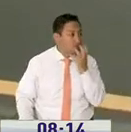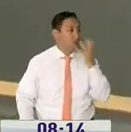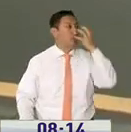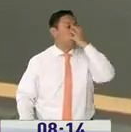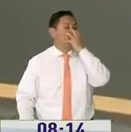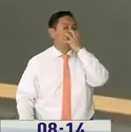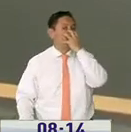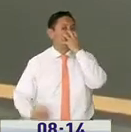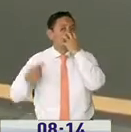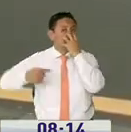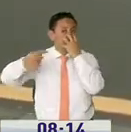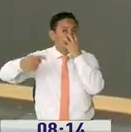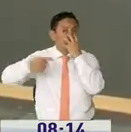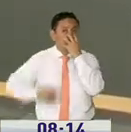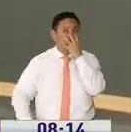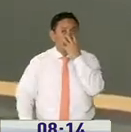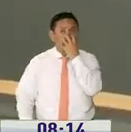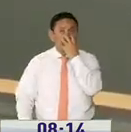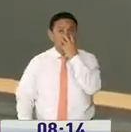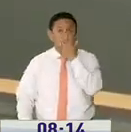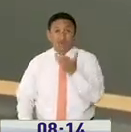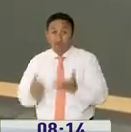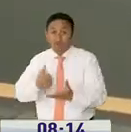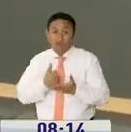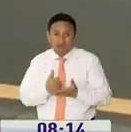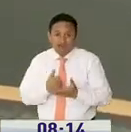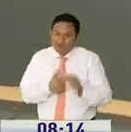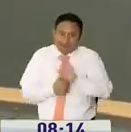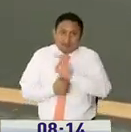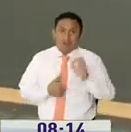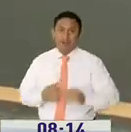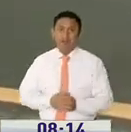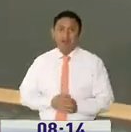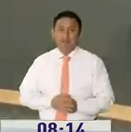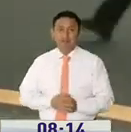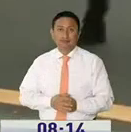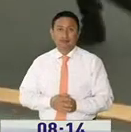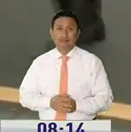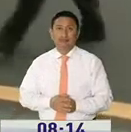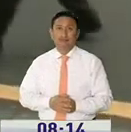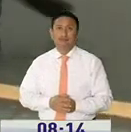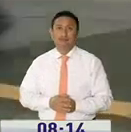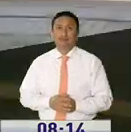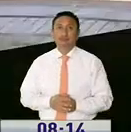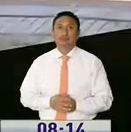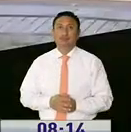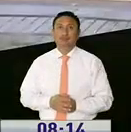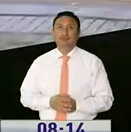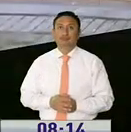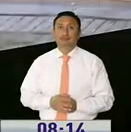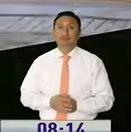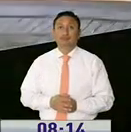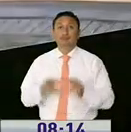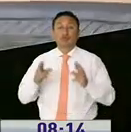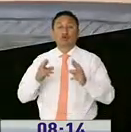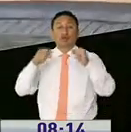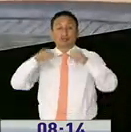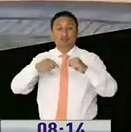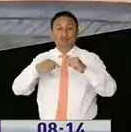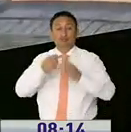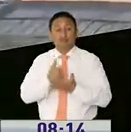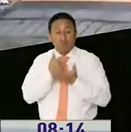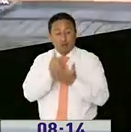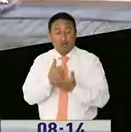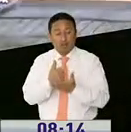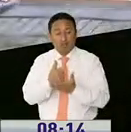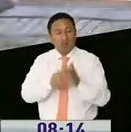durante todo el tiempo que estén fuera, porque si no, de nada va a valer. Esa es la información hasta el momento, Roberto. Esperemos vayan rindiendo frutos de estas ayudas